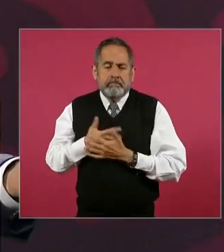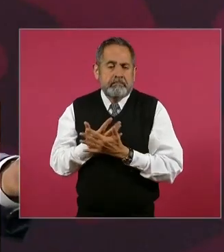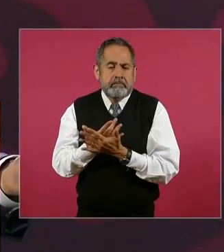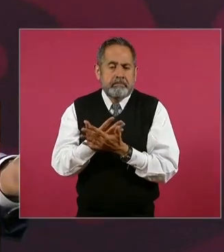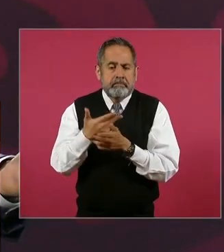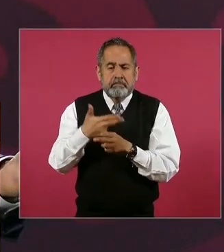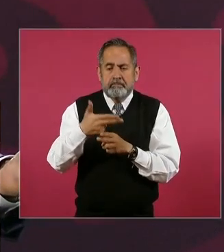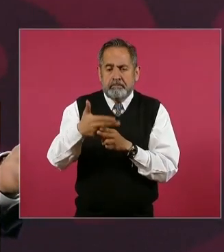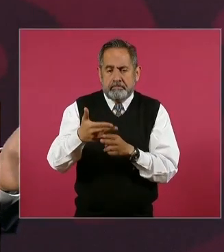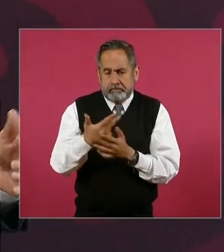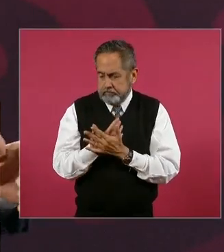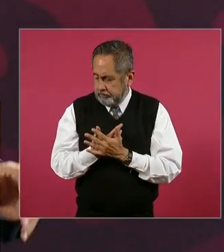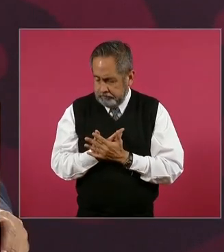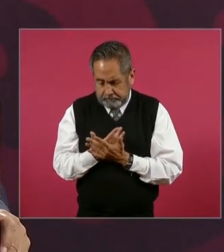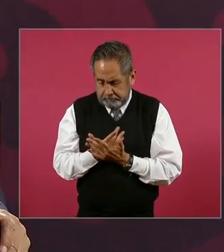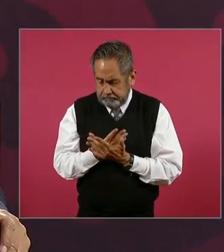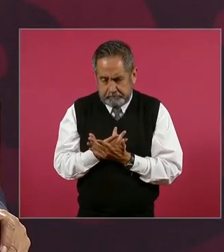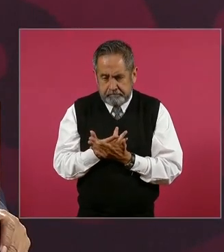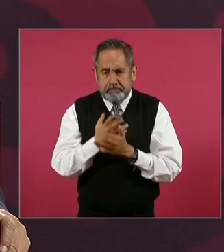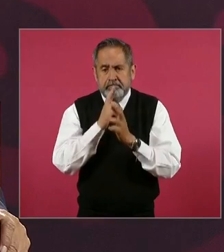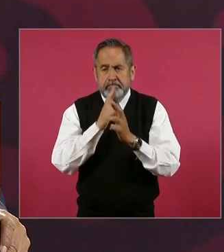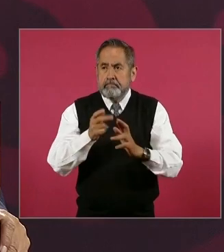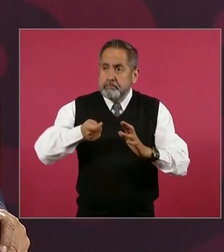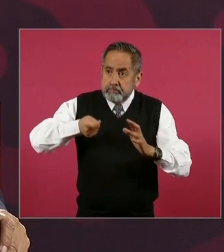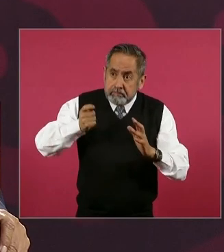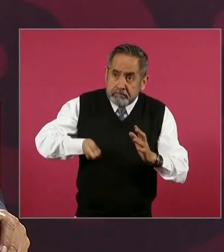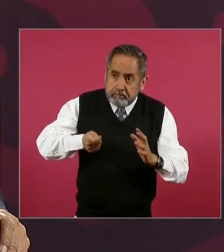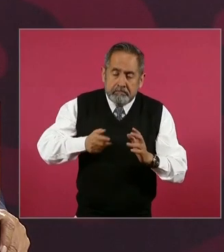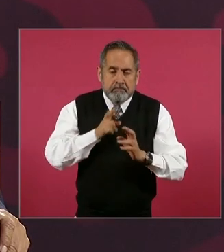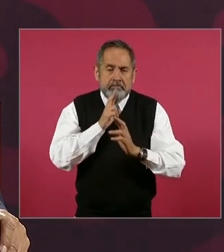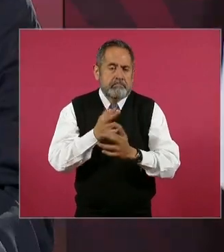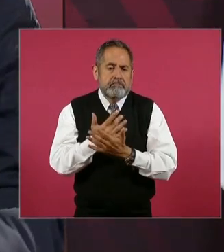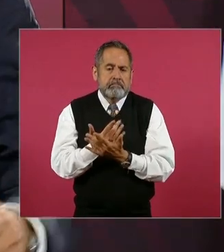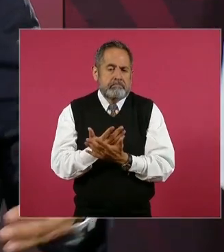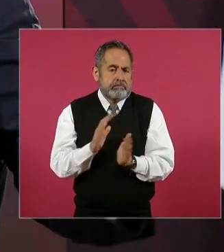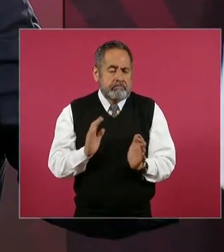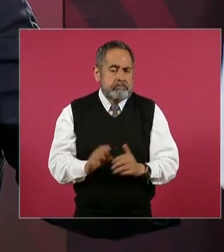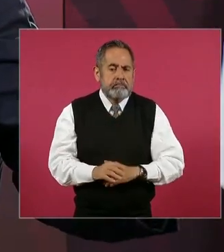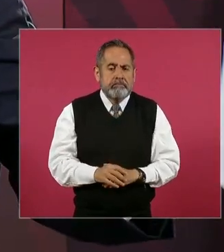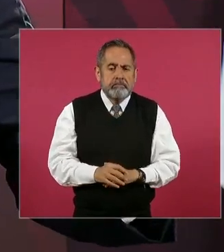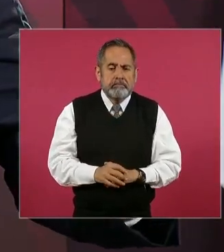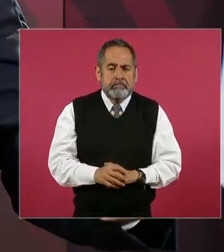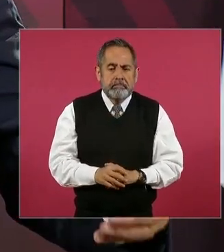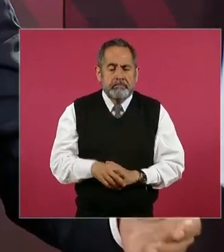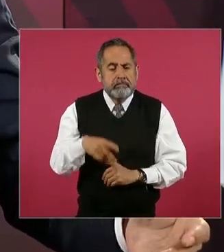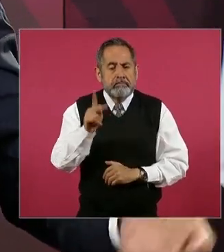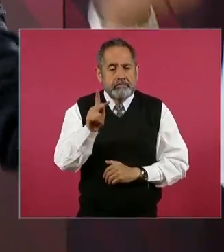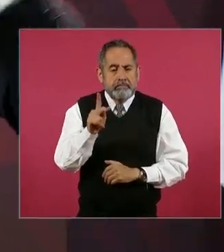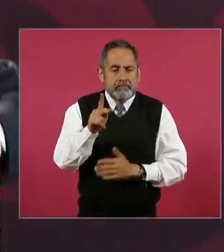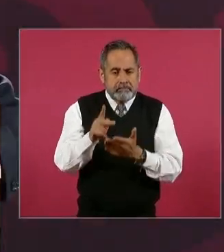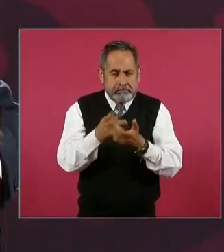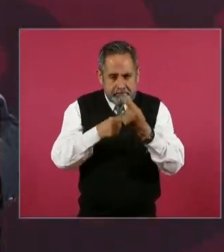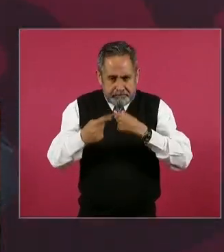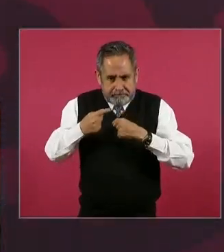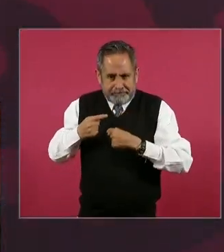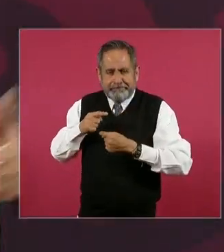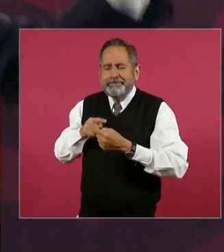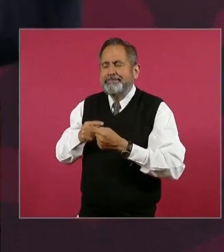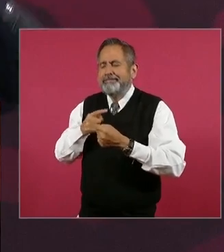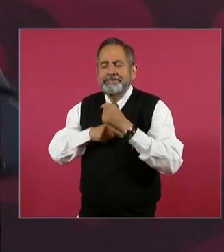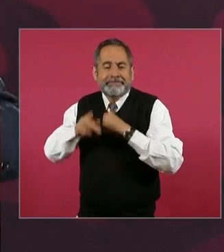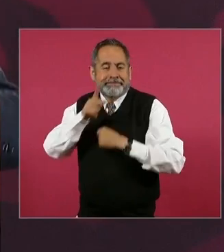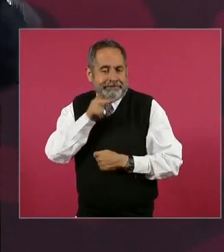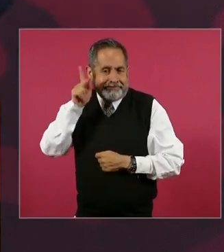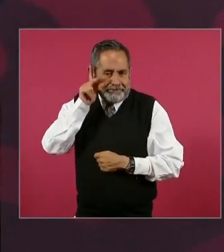esperar el resultado y este pero regresando al papa